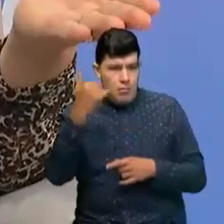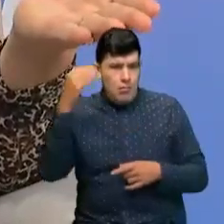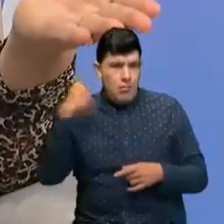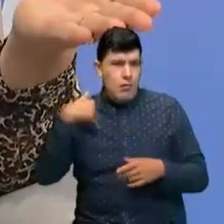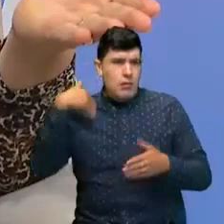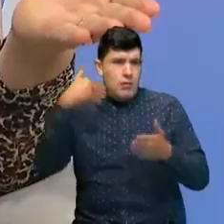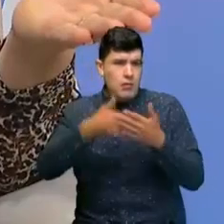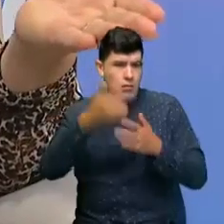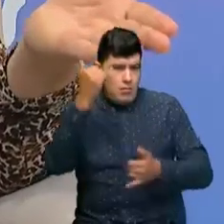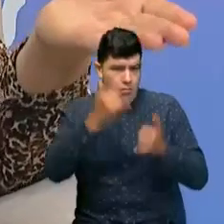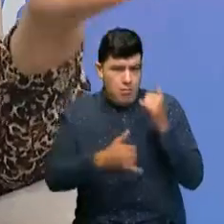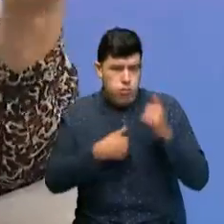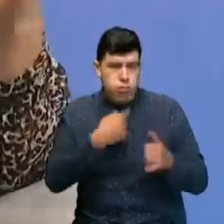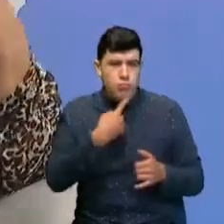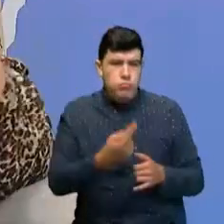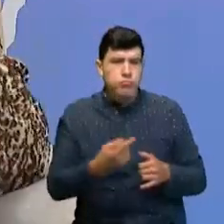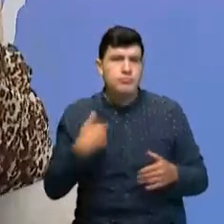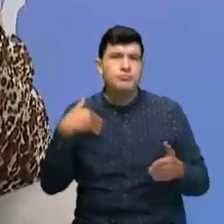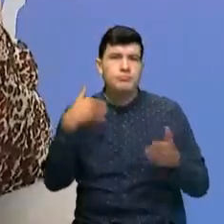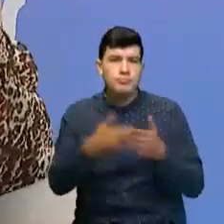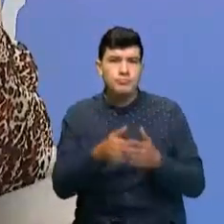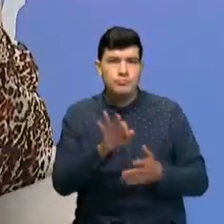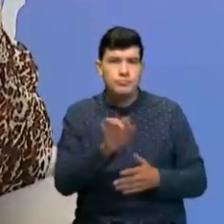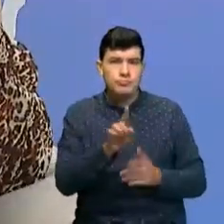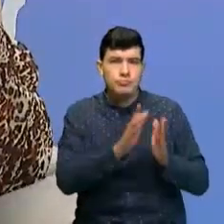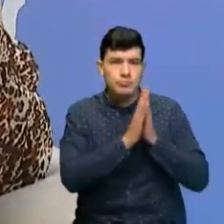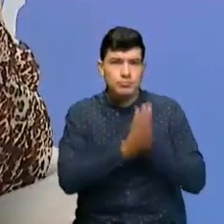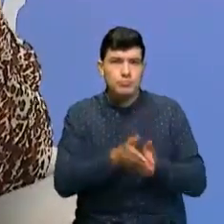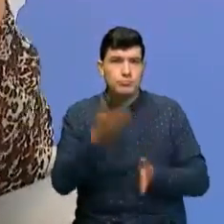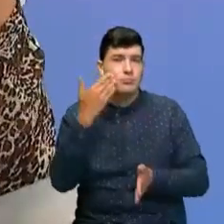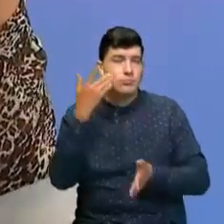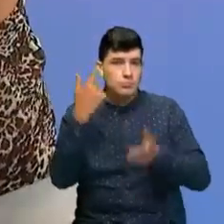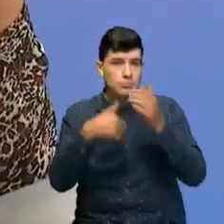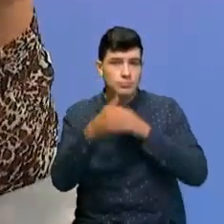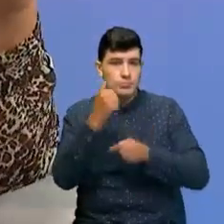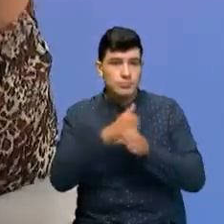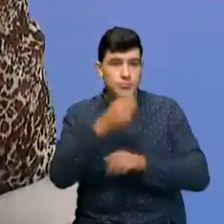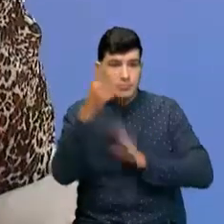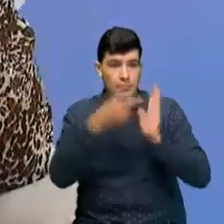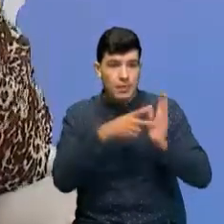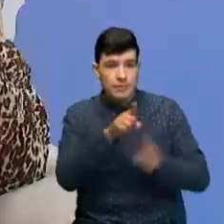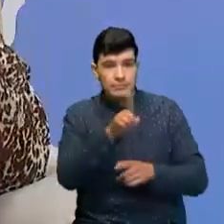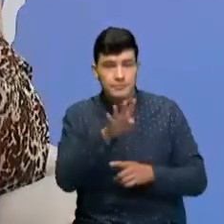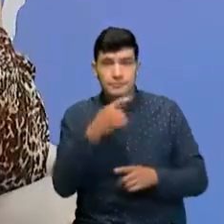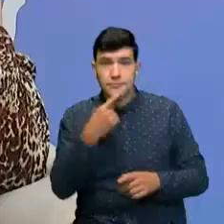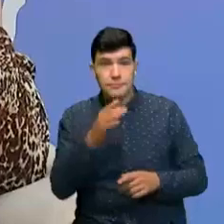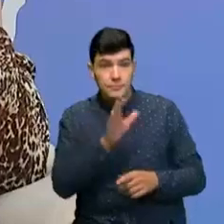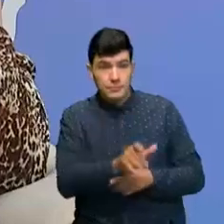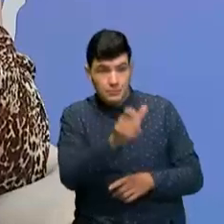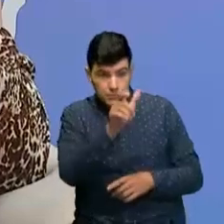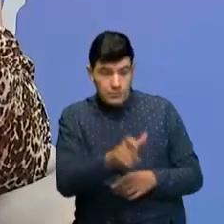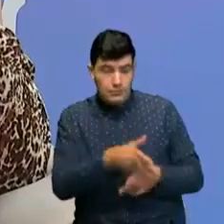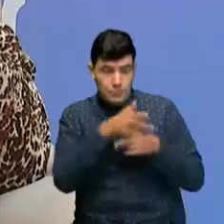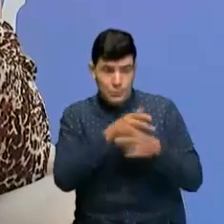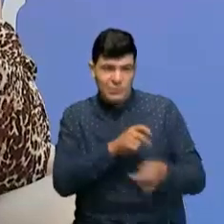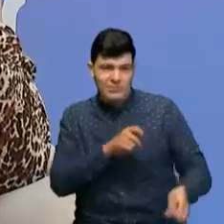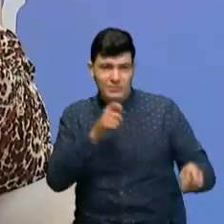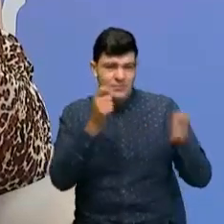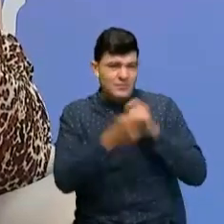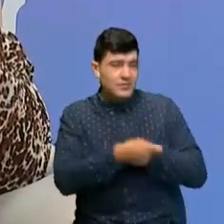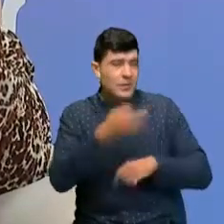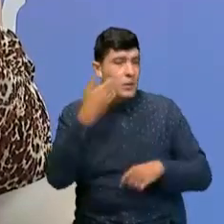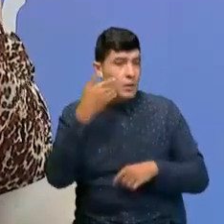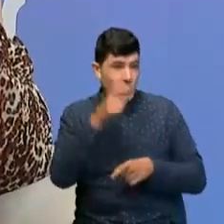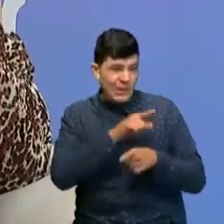estocada final, como yo les digo, lo llamo hasta el 31 de diciembre del 2014, es decir, si él conservaba ese régimen de transición en